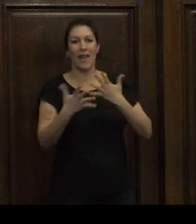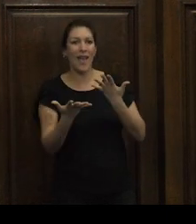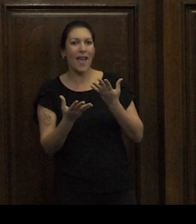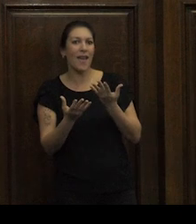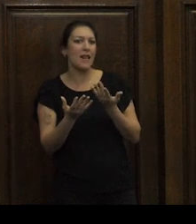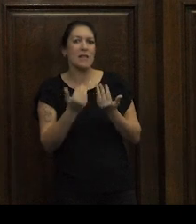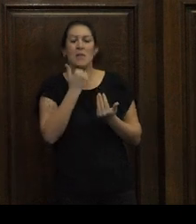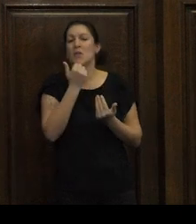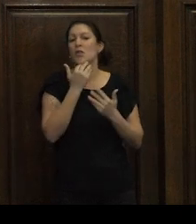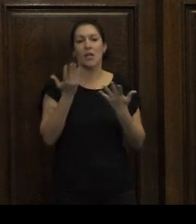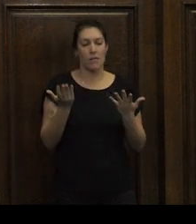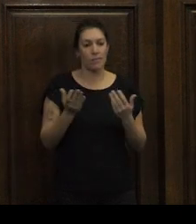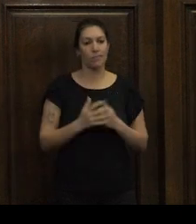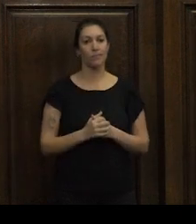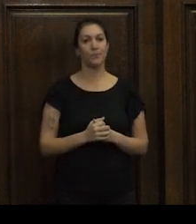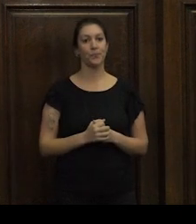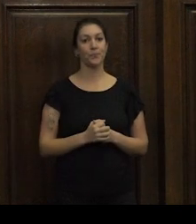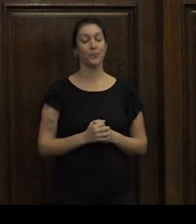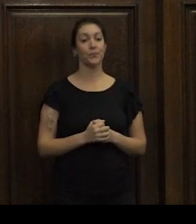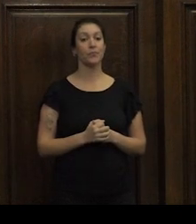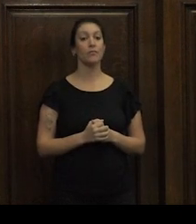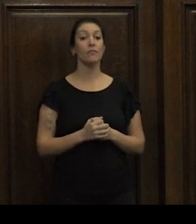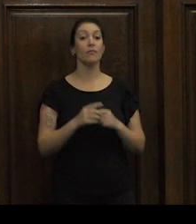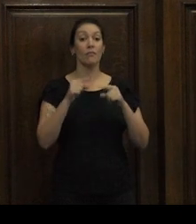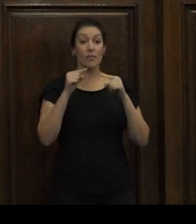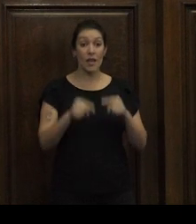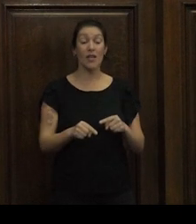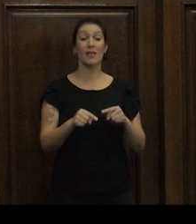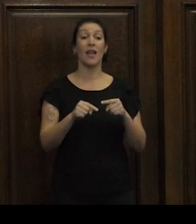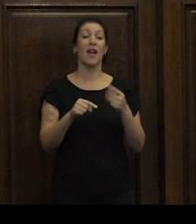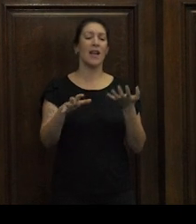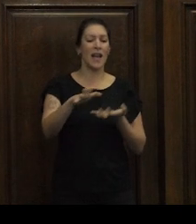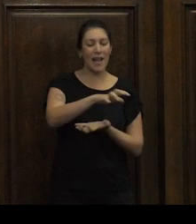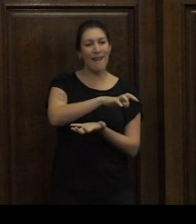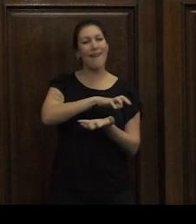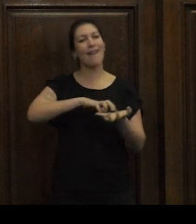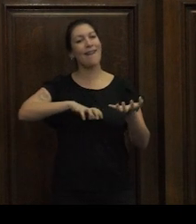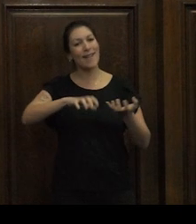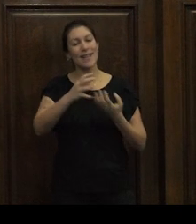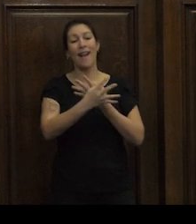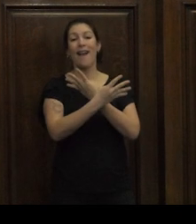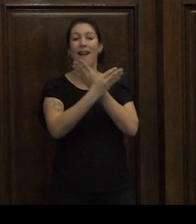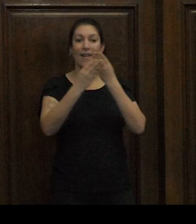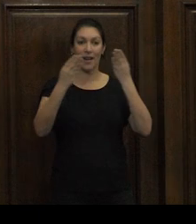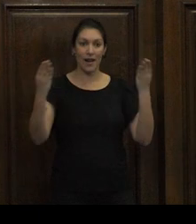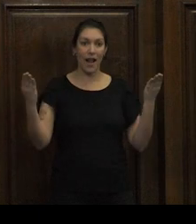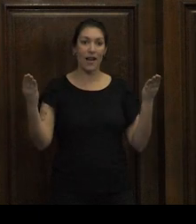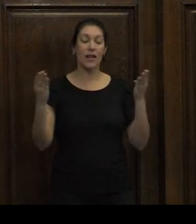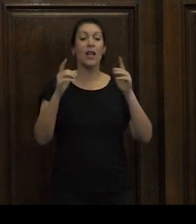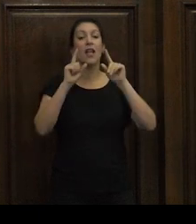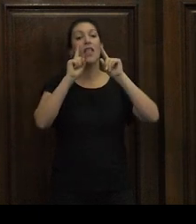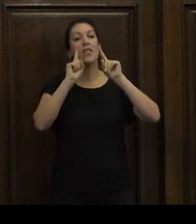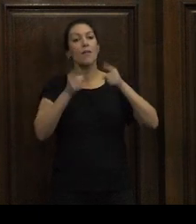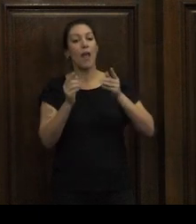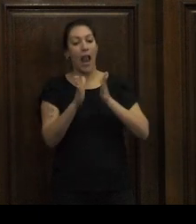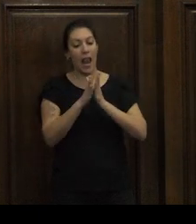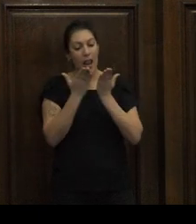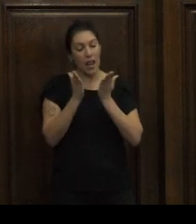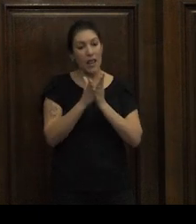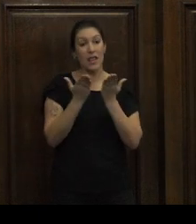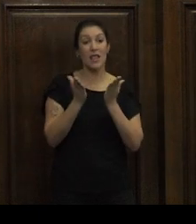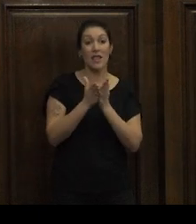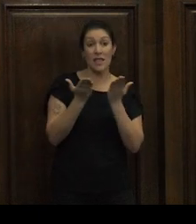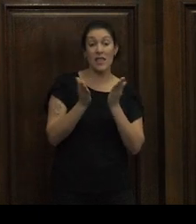hay que poner otra cosa, etc. Entonces, ante esta inmensa crisis generalizada, se multiplican, por ejemplo, los libros